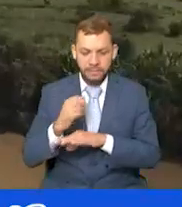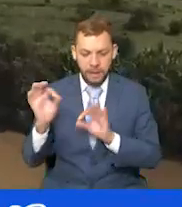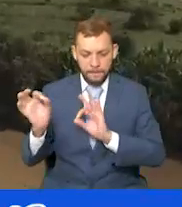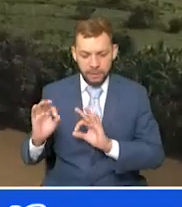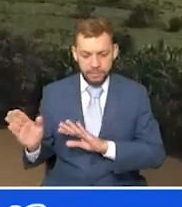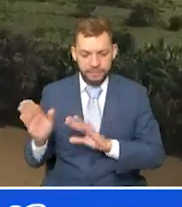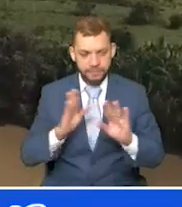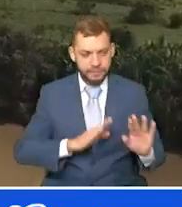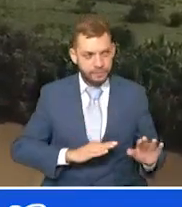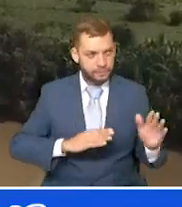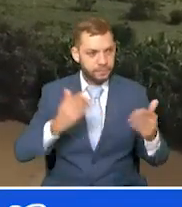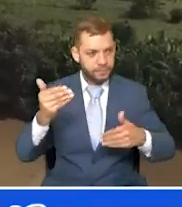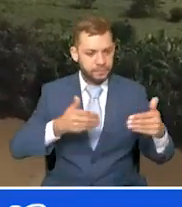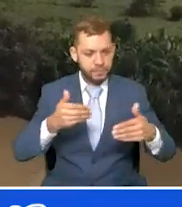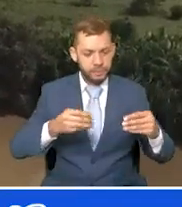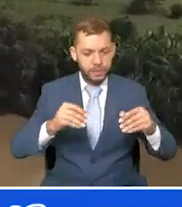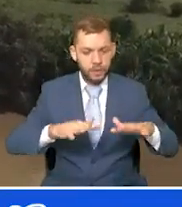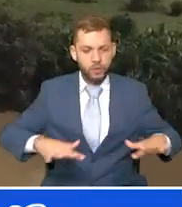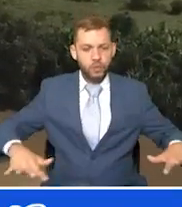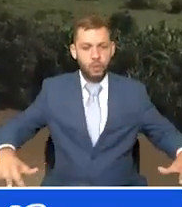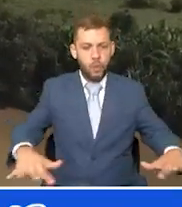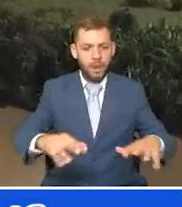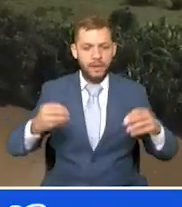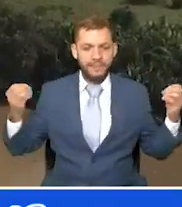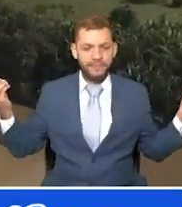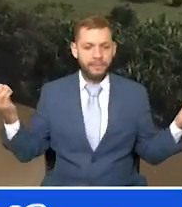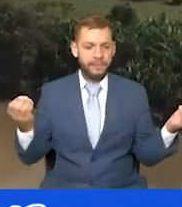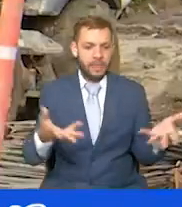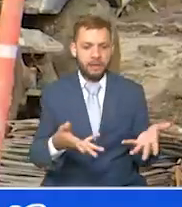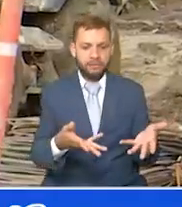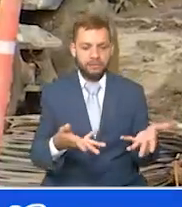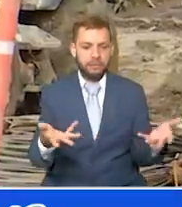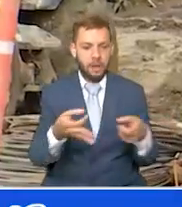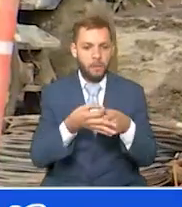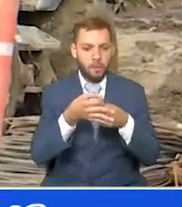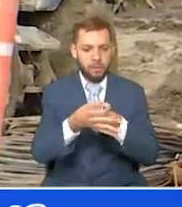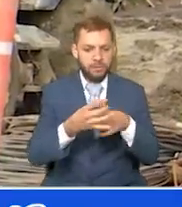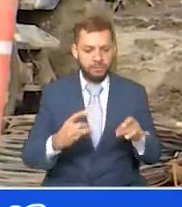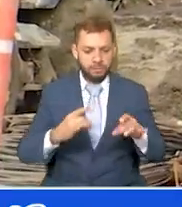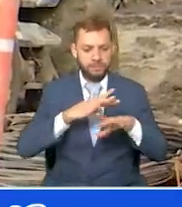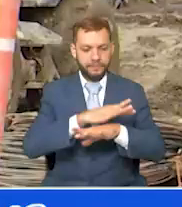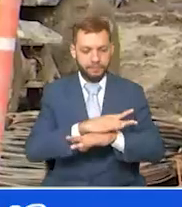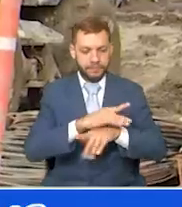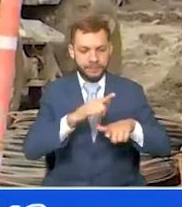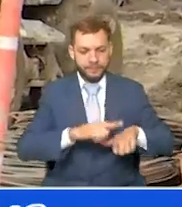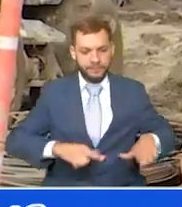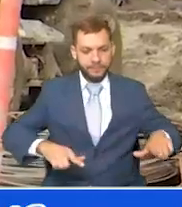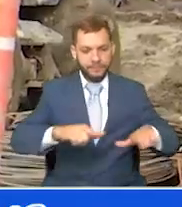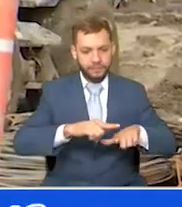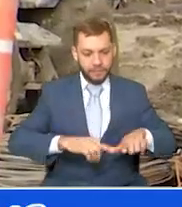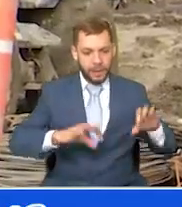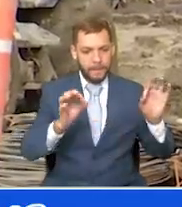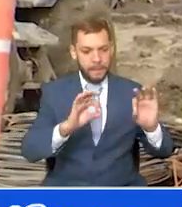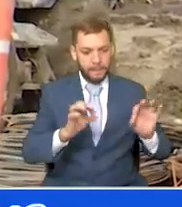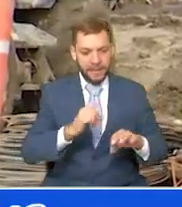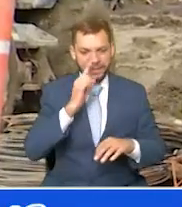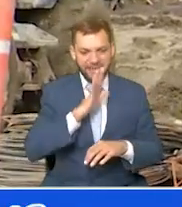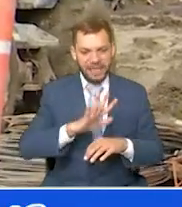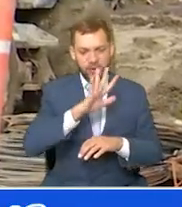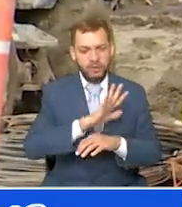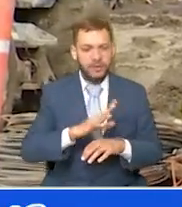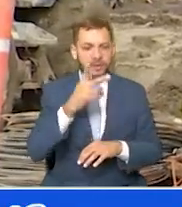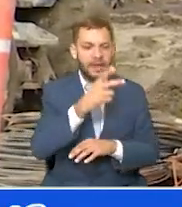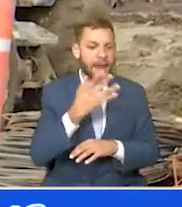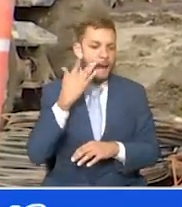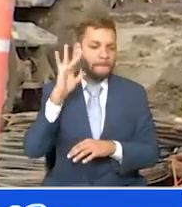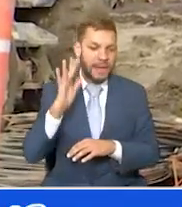oferta incluye la sesión de un terreno estratégico ubicado en el municipio de la Virginia para la creación de un distrito de maquinaria de la nación la cual